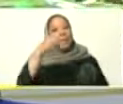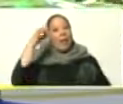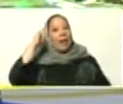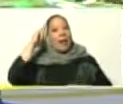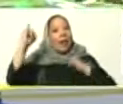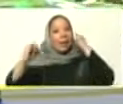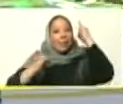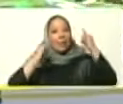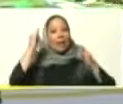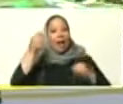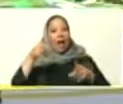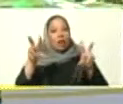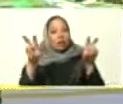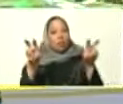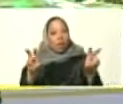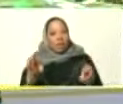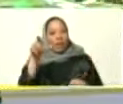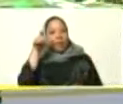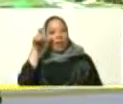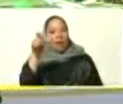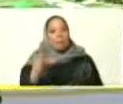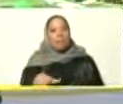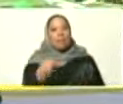la magia, nuestra magia,